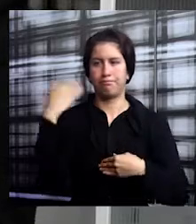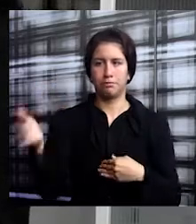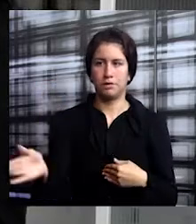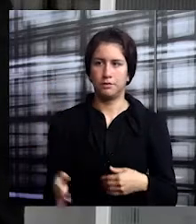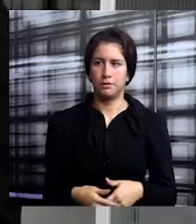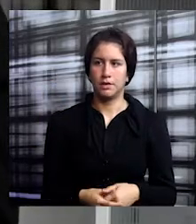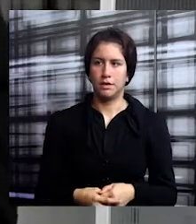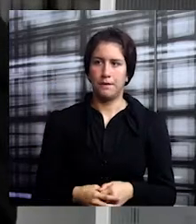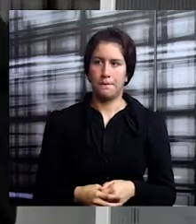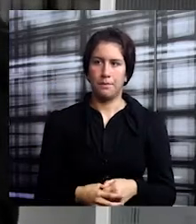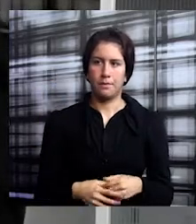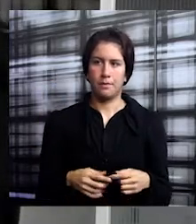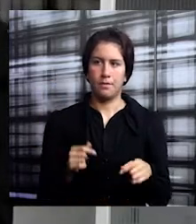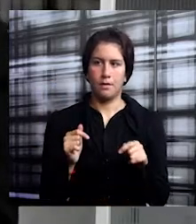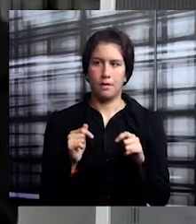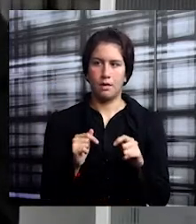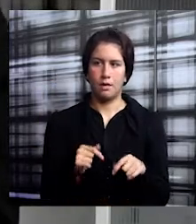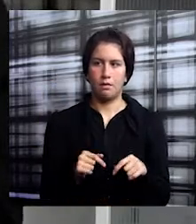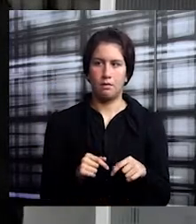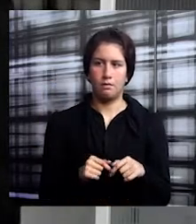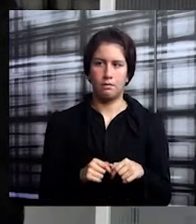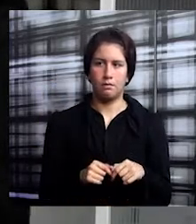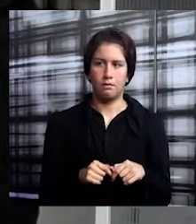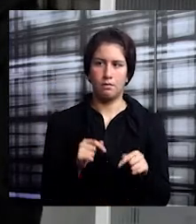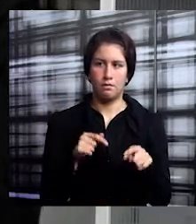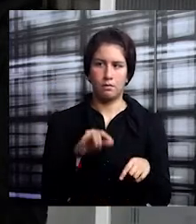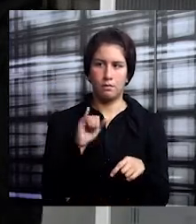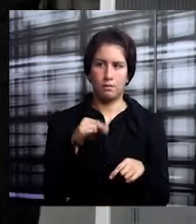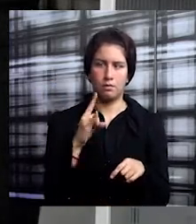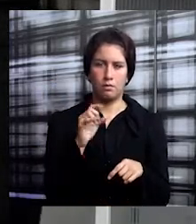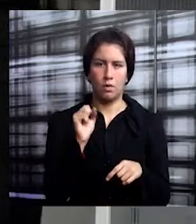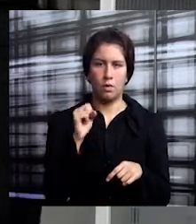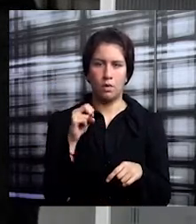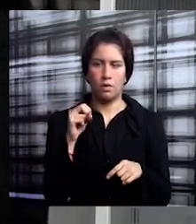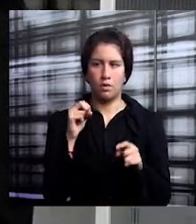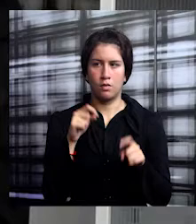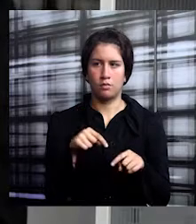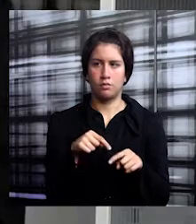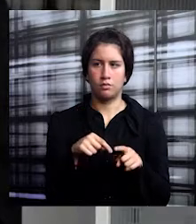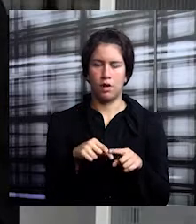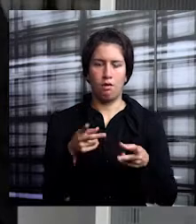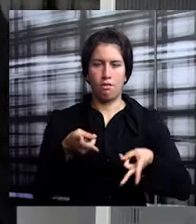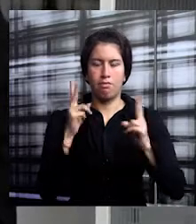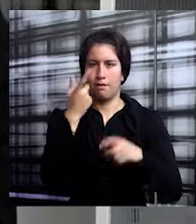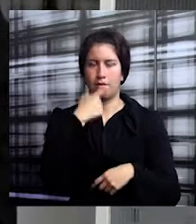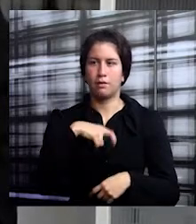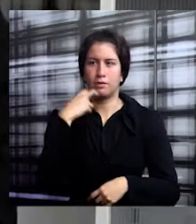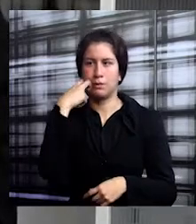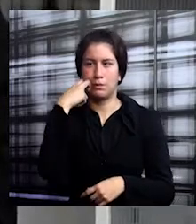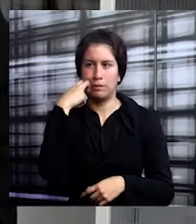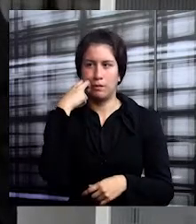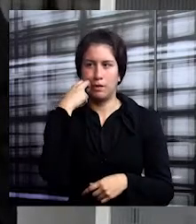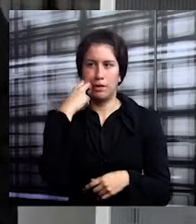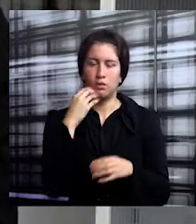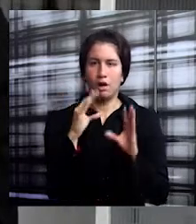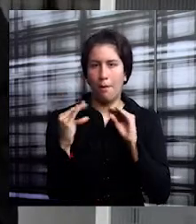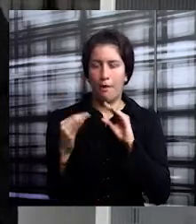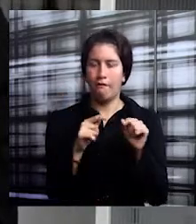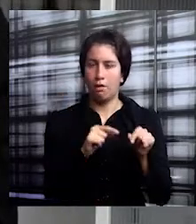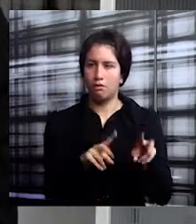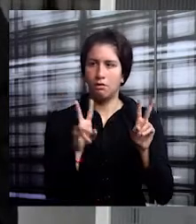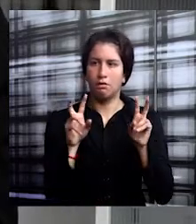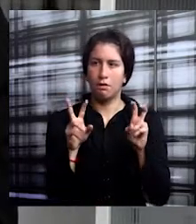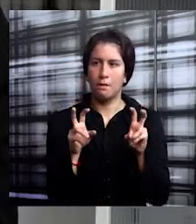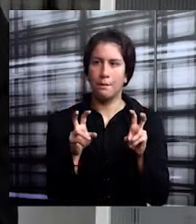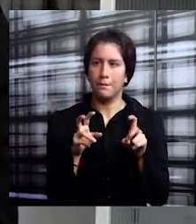y ya que dijo Juan Carlos, los derechos humanos, a comerciantes, hemos tenido la posibilidad de conversar con comerciantes. y nos dicen, bueno, pero acá los